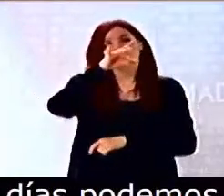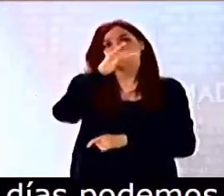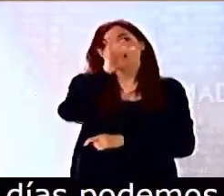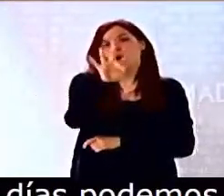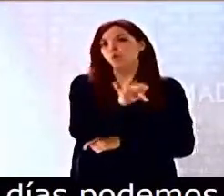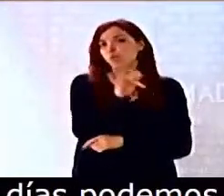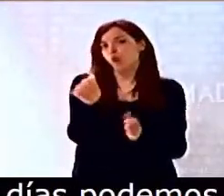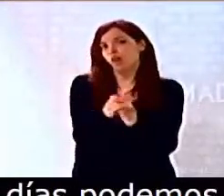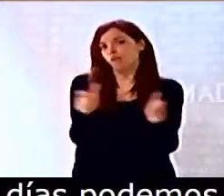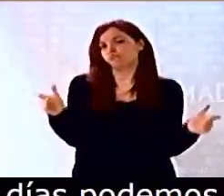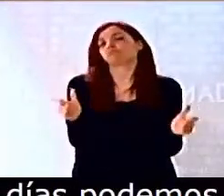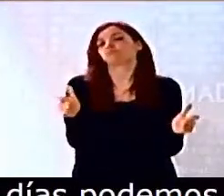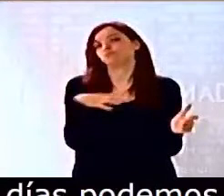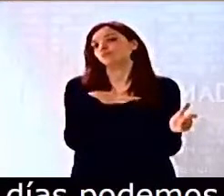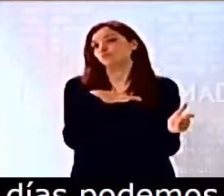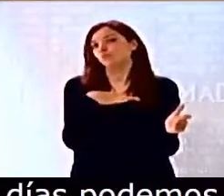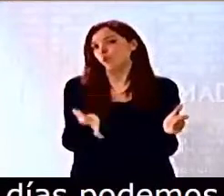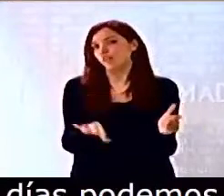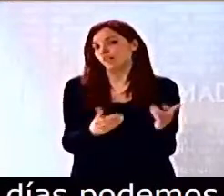acumulada.